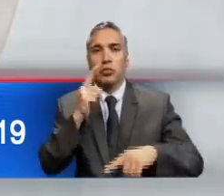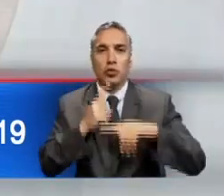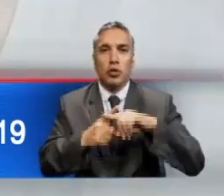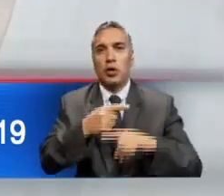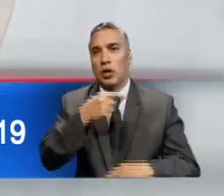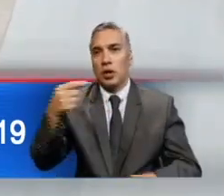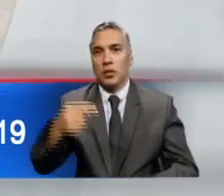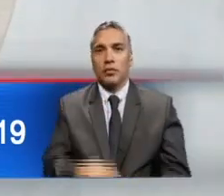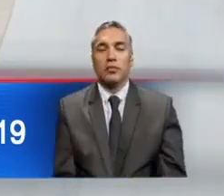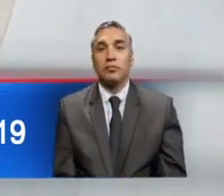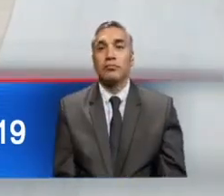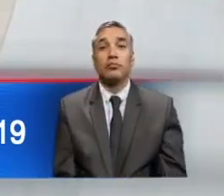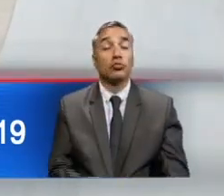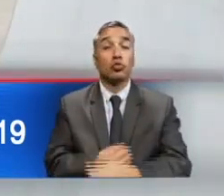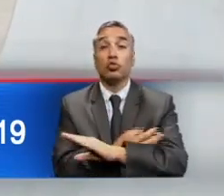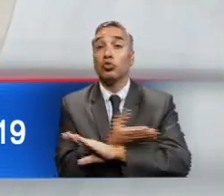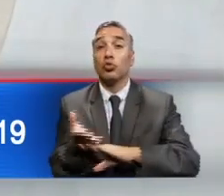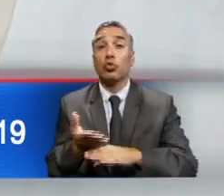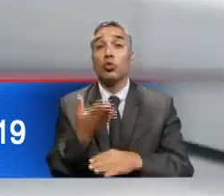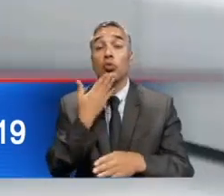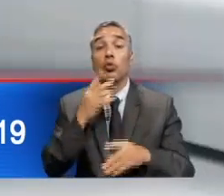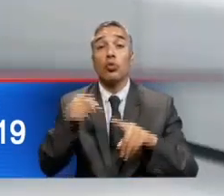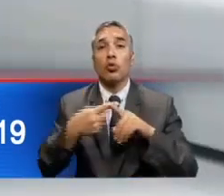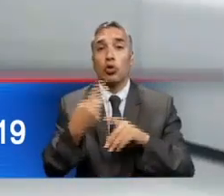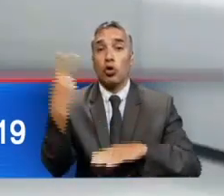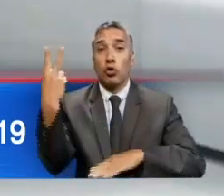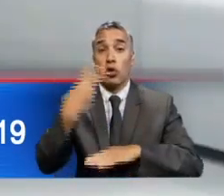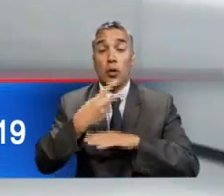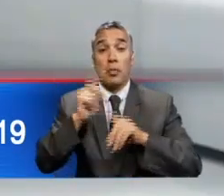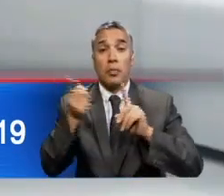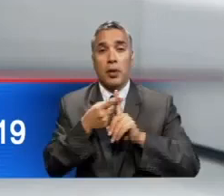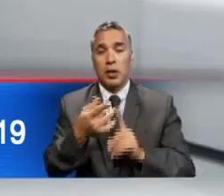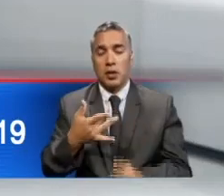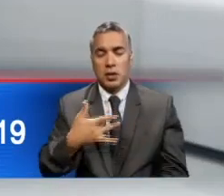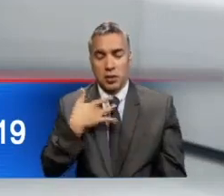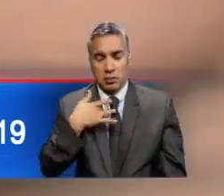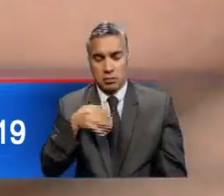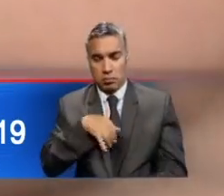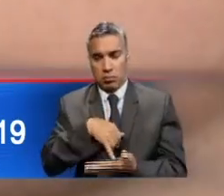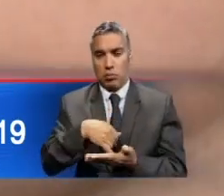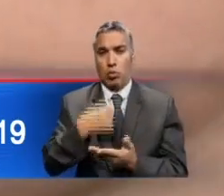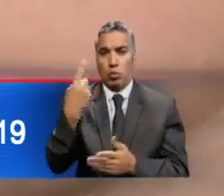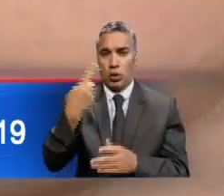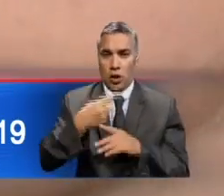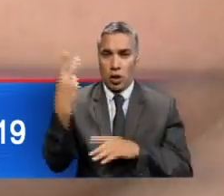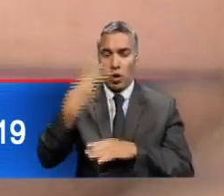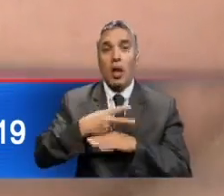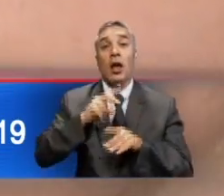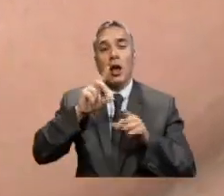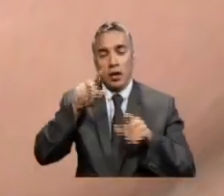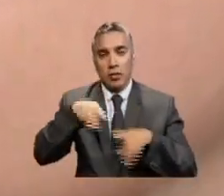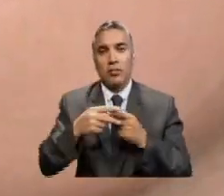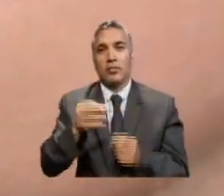Lo recomendable es realizar la prueba luego de 2 días de presentar síntomas. Juan Pablo Ruiz, TC Televisión.